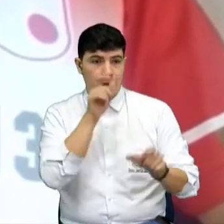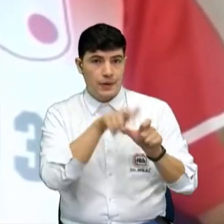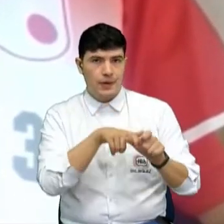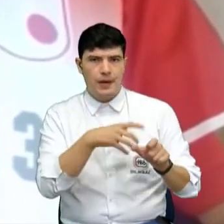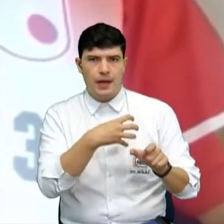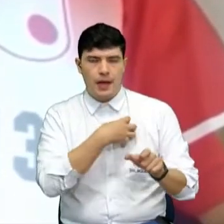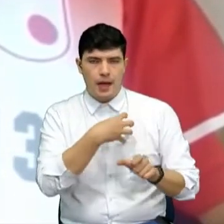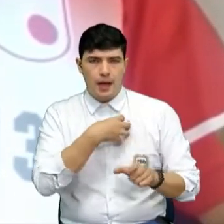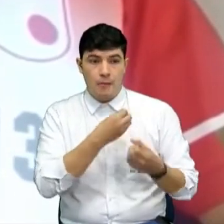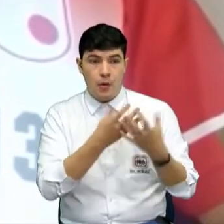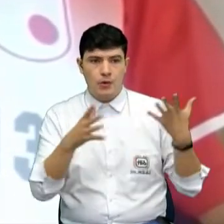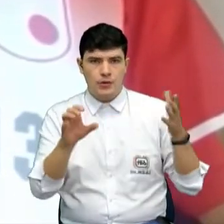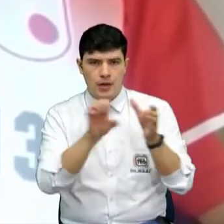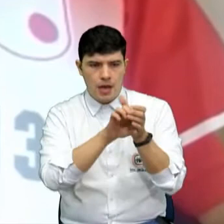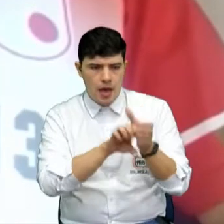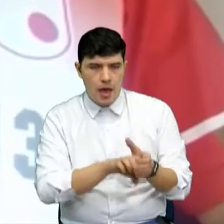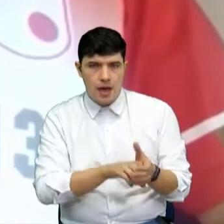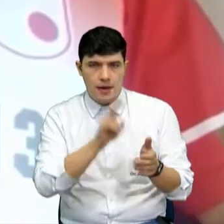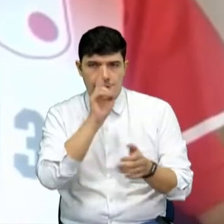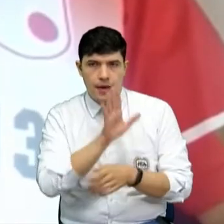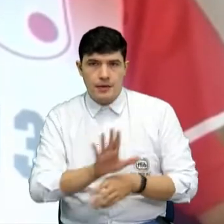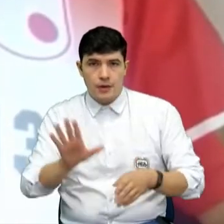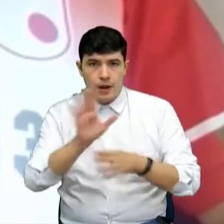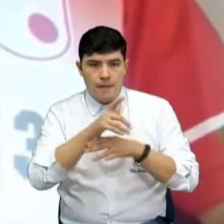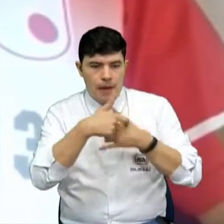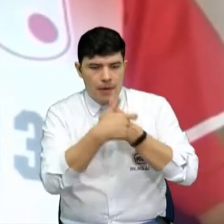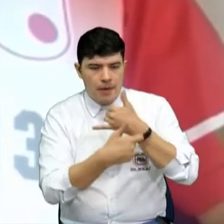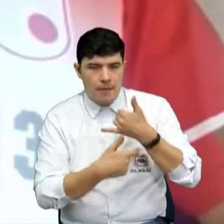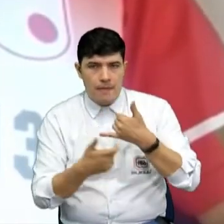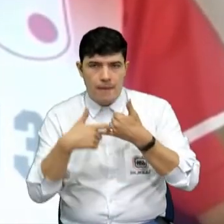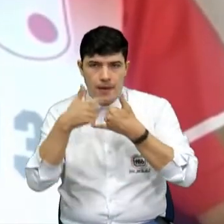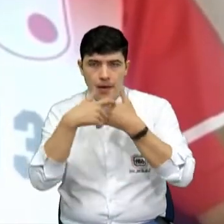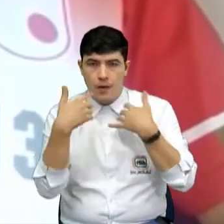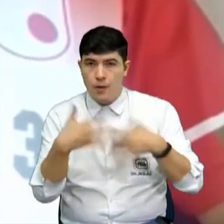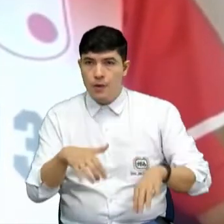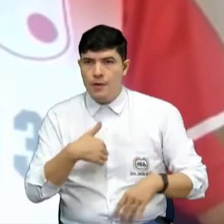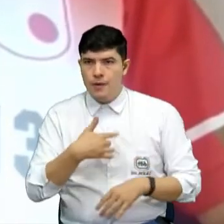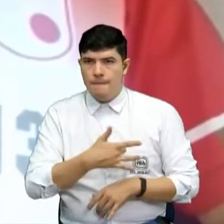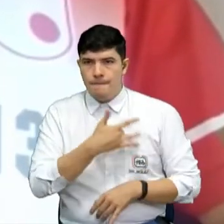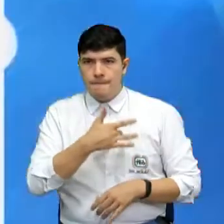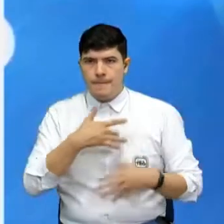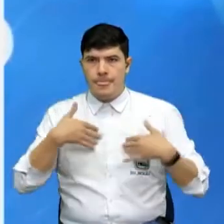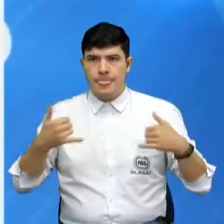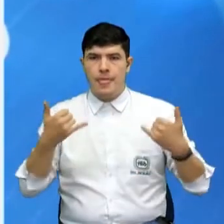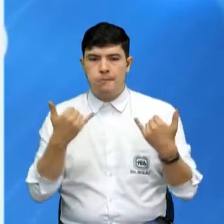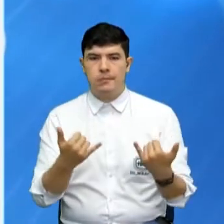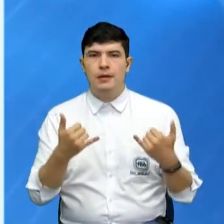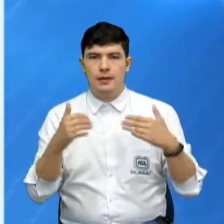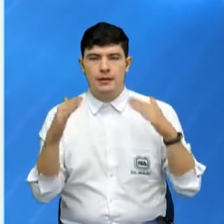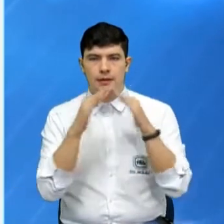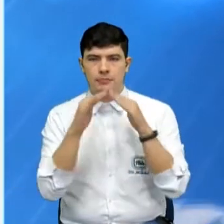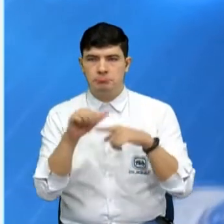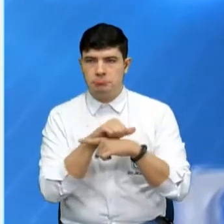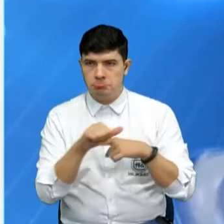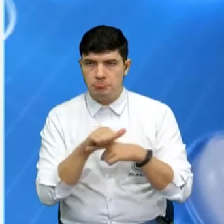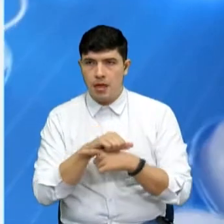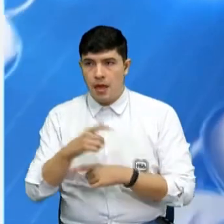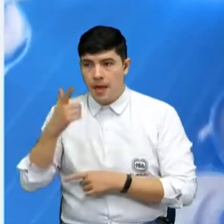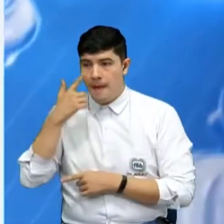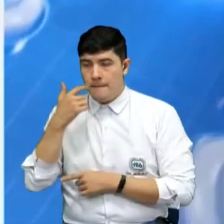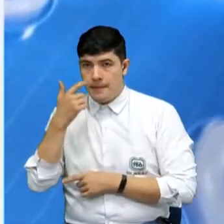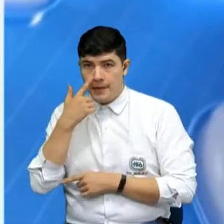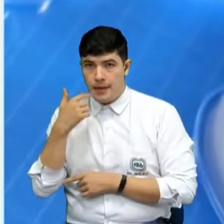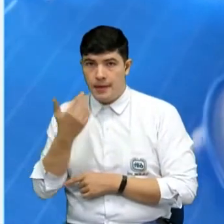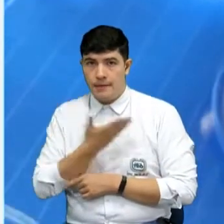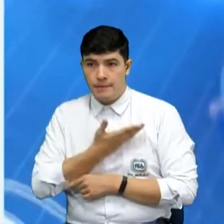equipos, Equidad, Nacional, y también me siento feliz entrenando en casa. Los padres han formado parte primordial